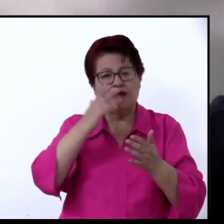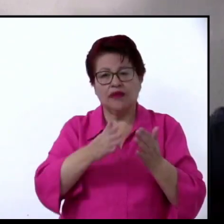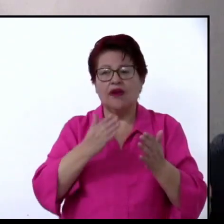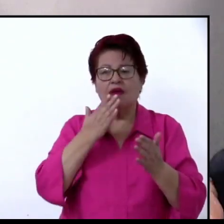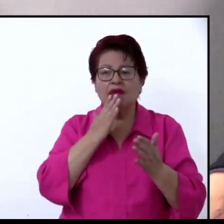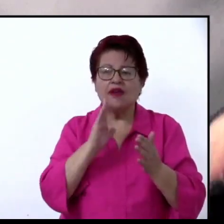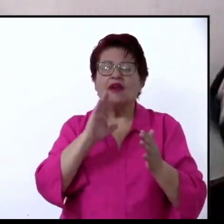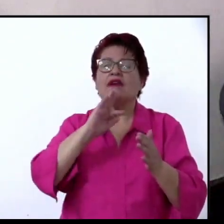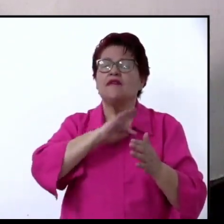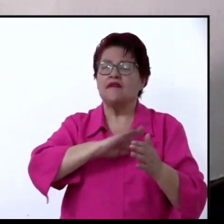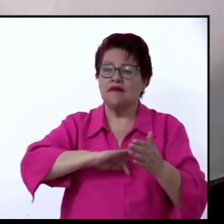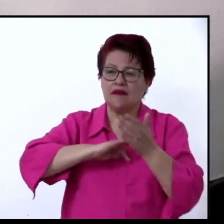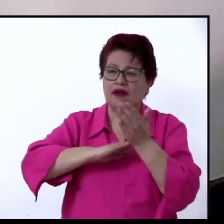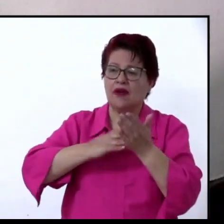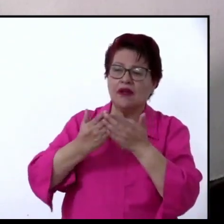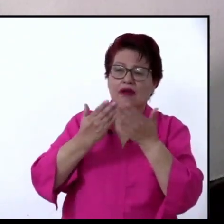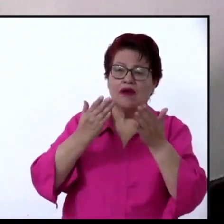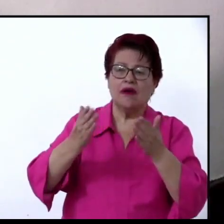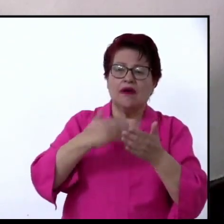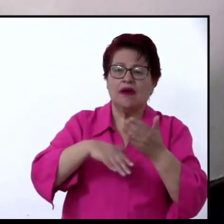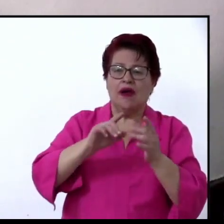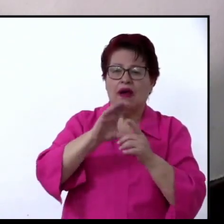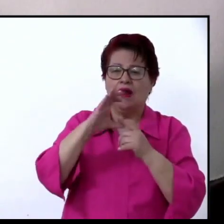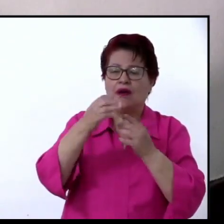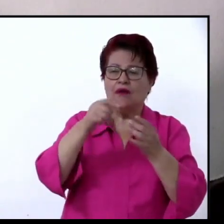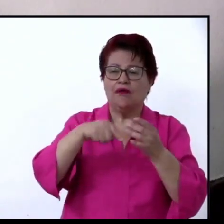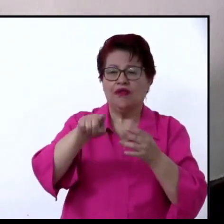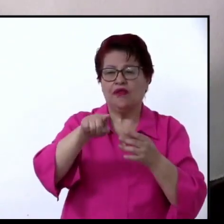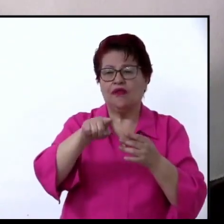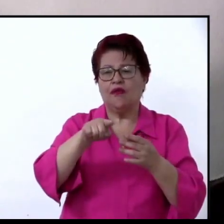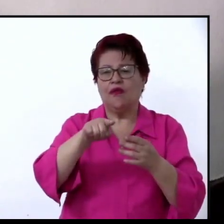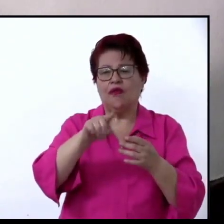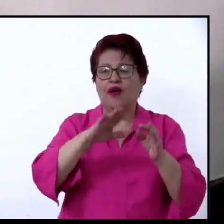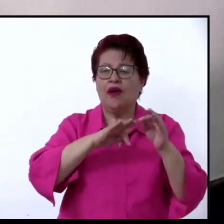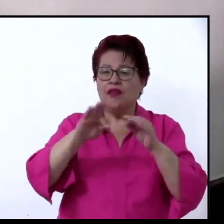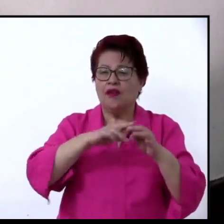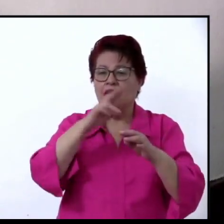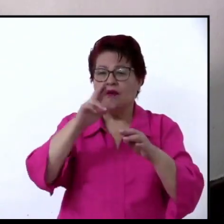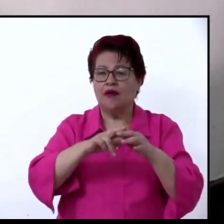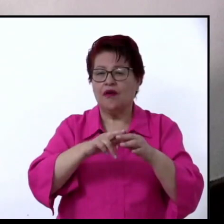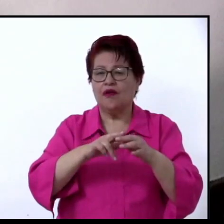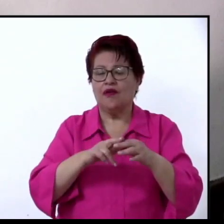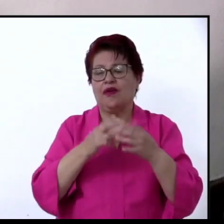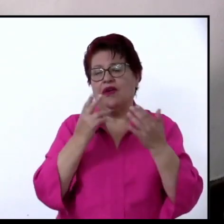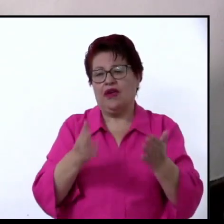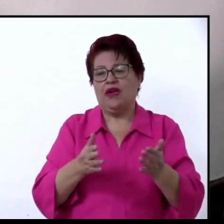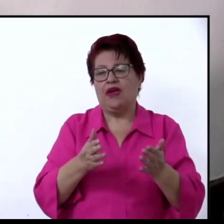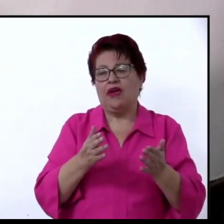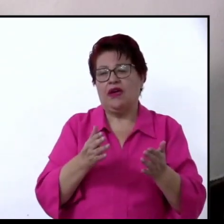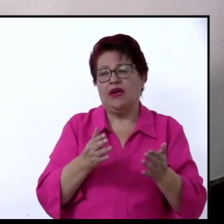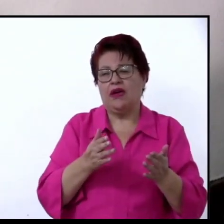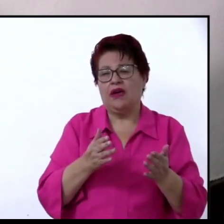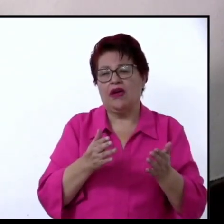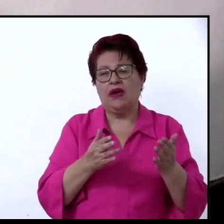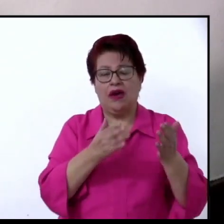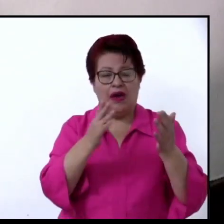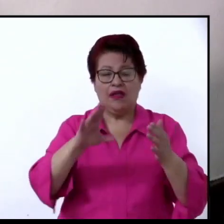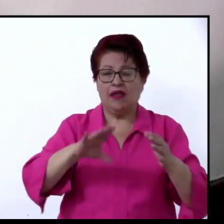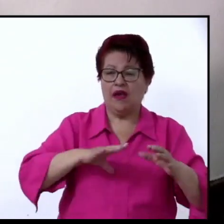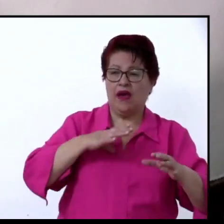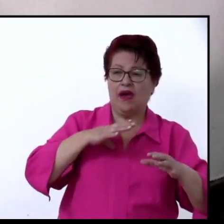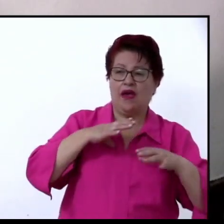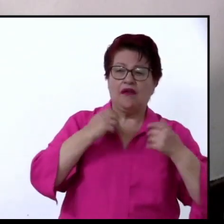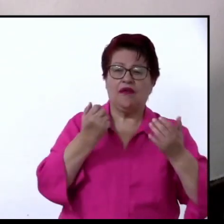y felicito ampliamente a la comisión, a los trabajadores, pero pues también a ese esfuerzo que